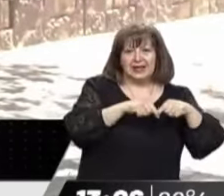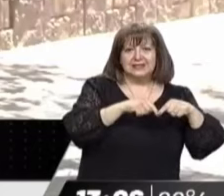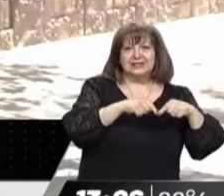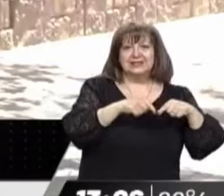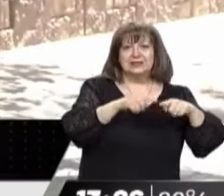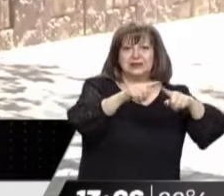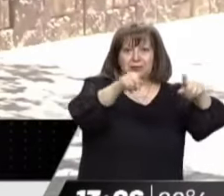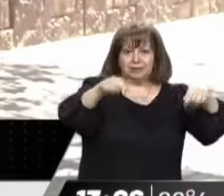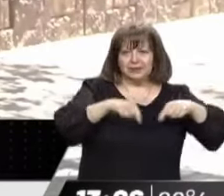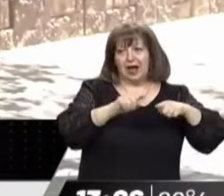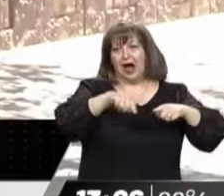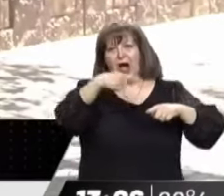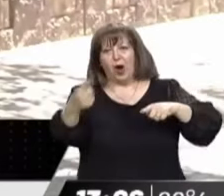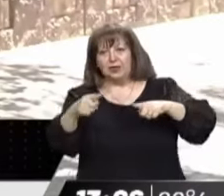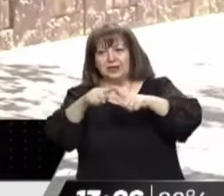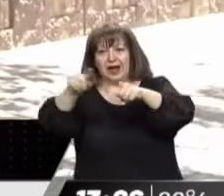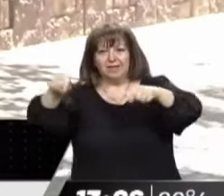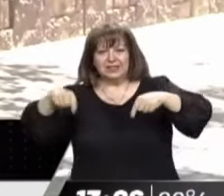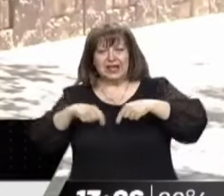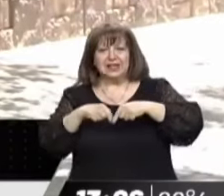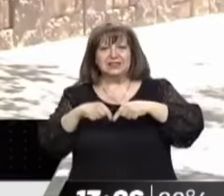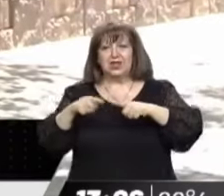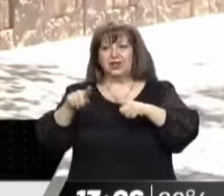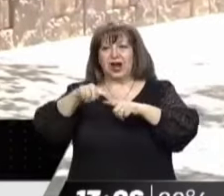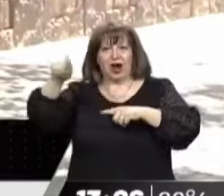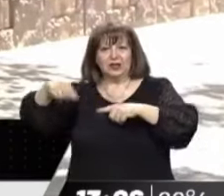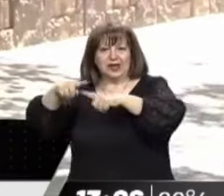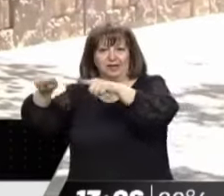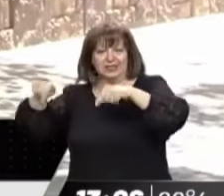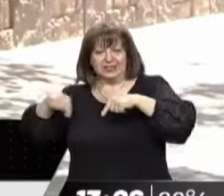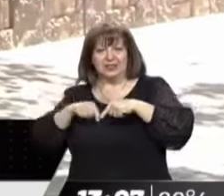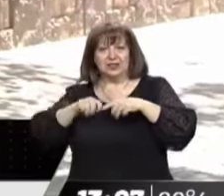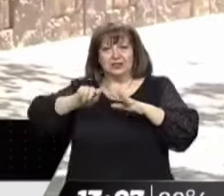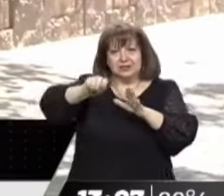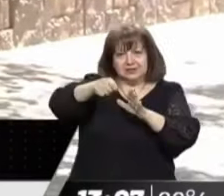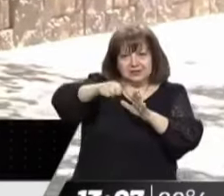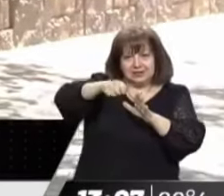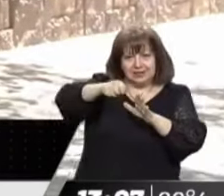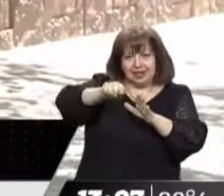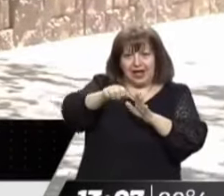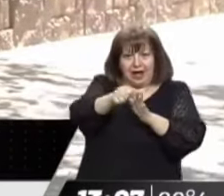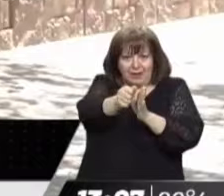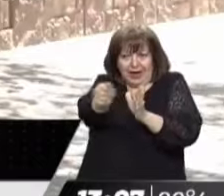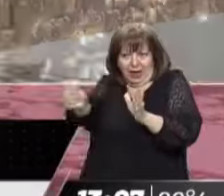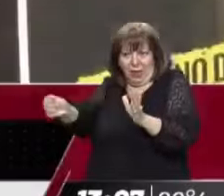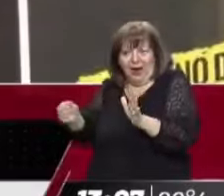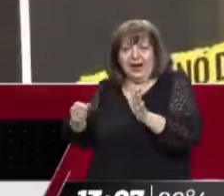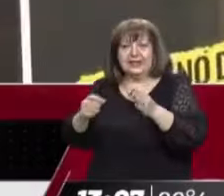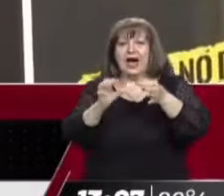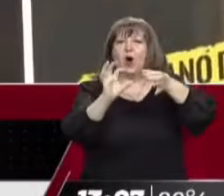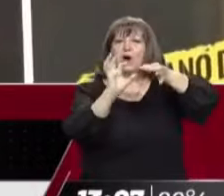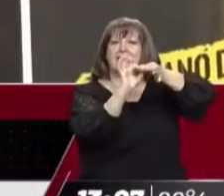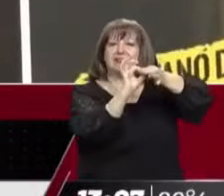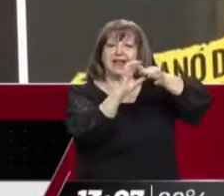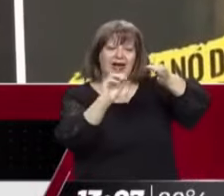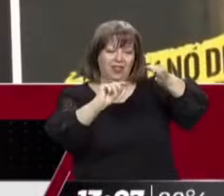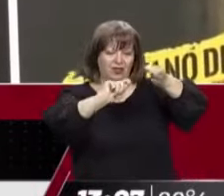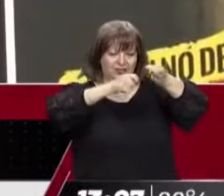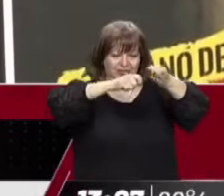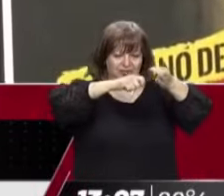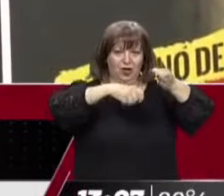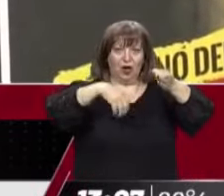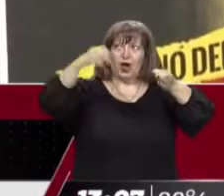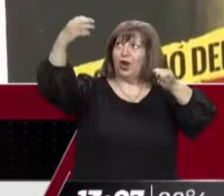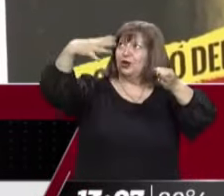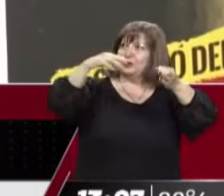determinadas consignas y para pasar como a otro nivel dentro del juego. Que quizás se te abre una puerta, se abre un candado, por ahí se prende